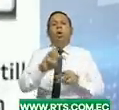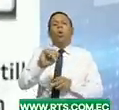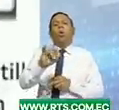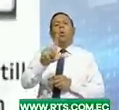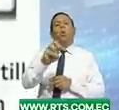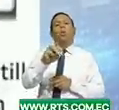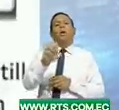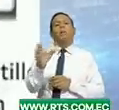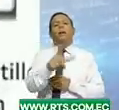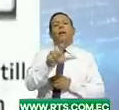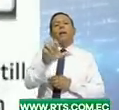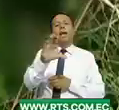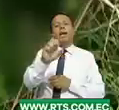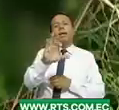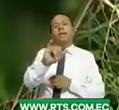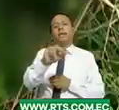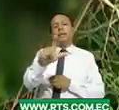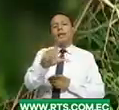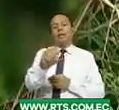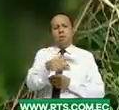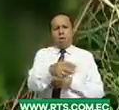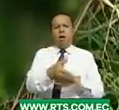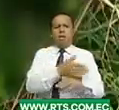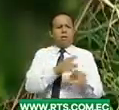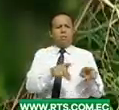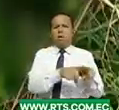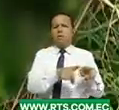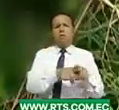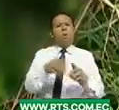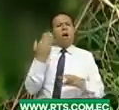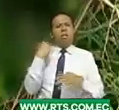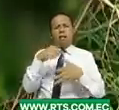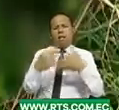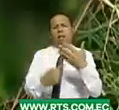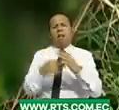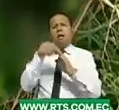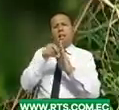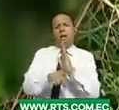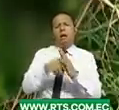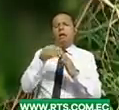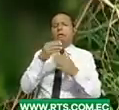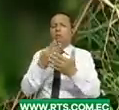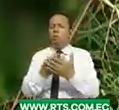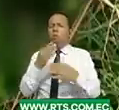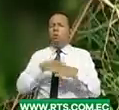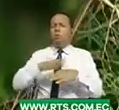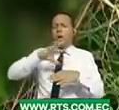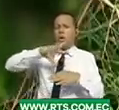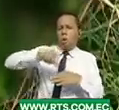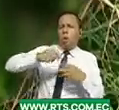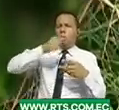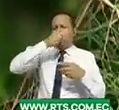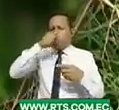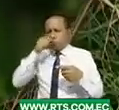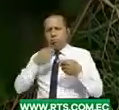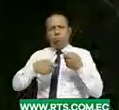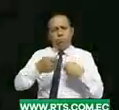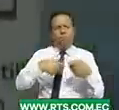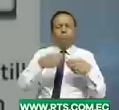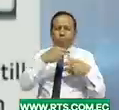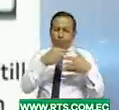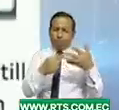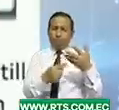también tenía antecedentes penales por robo y tráfico ilícito de sustancias sujetas a fiscalización. Los dos